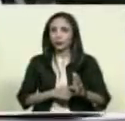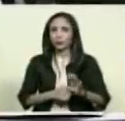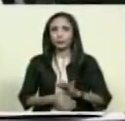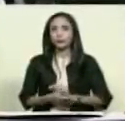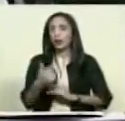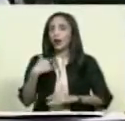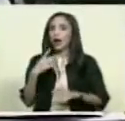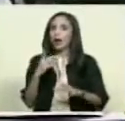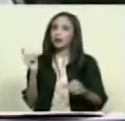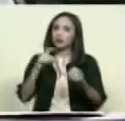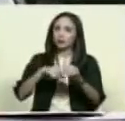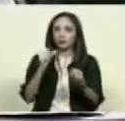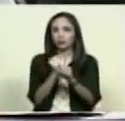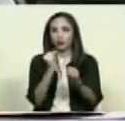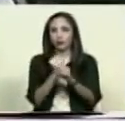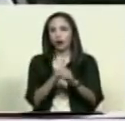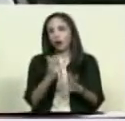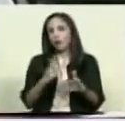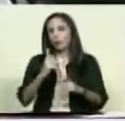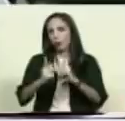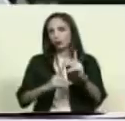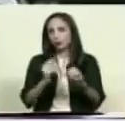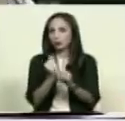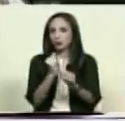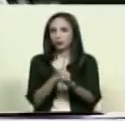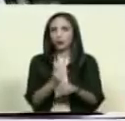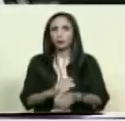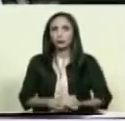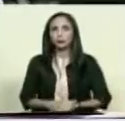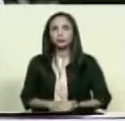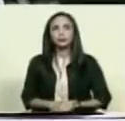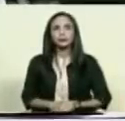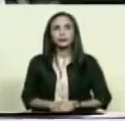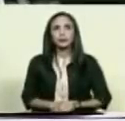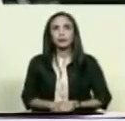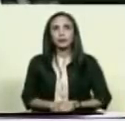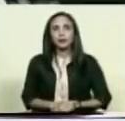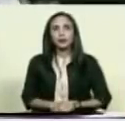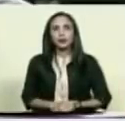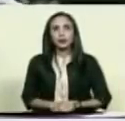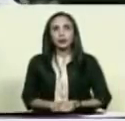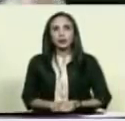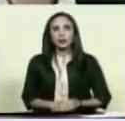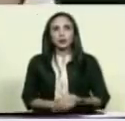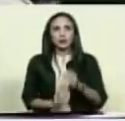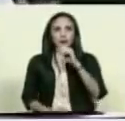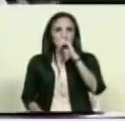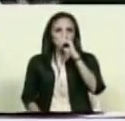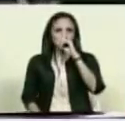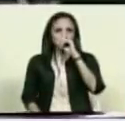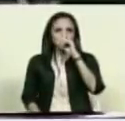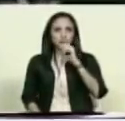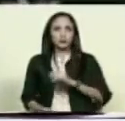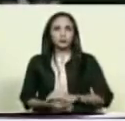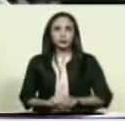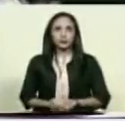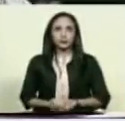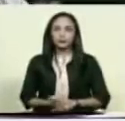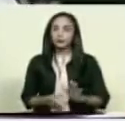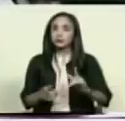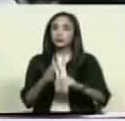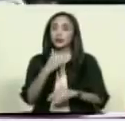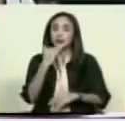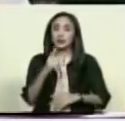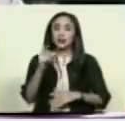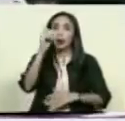incorporación laboral y productiva al plan Chamba Juvenil con los dos pilares, estudio y trabajo. Pero además ya fijamos la nueva meta rumbo al